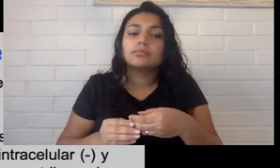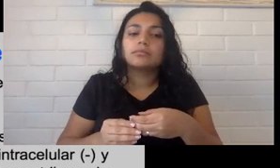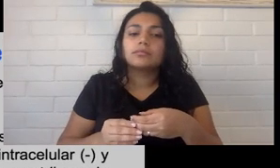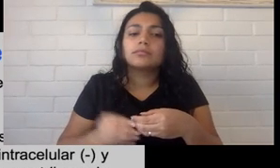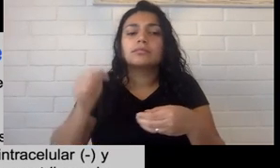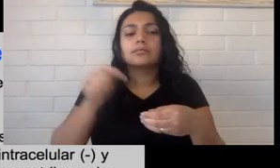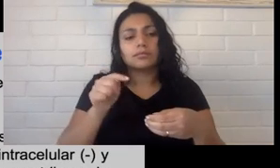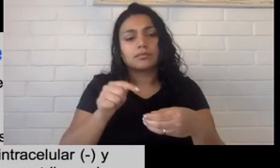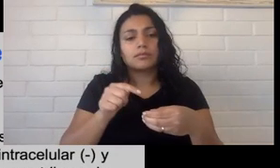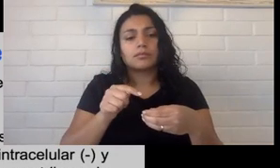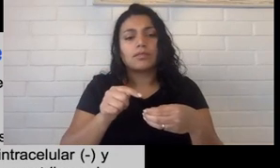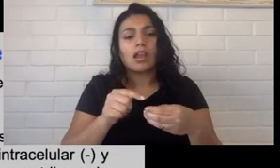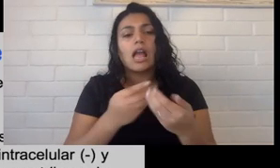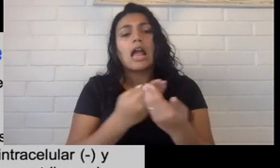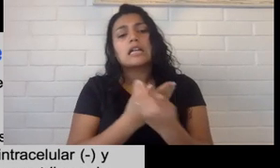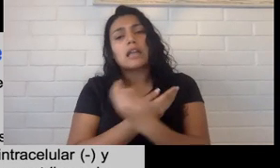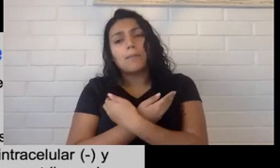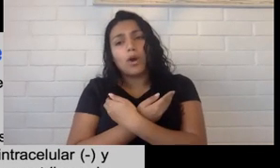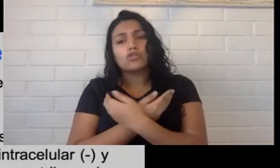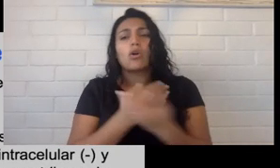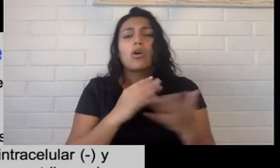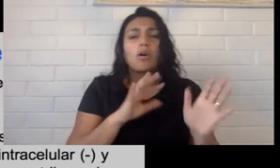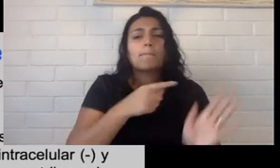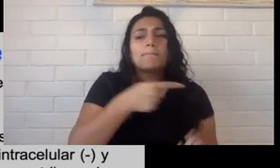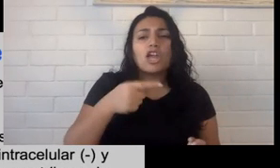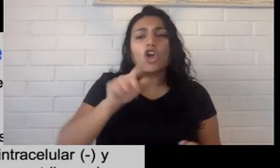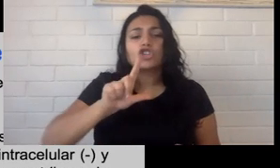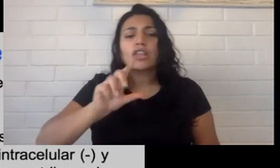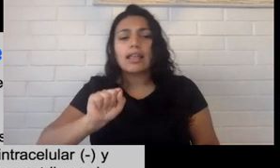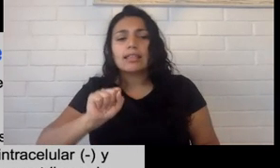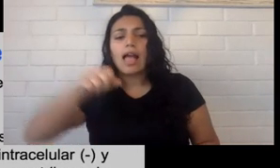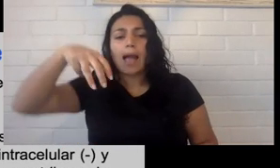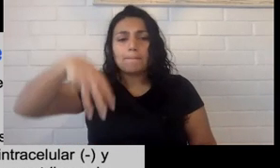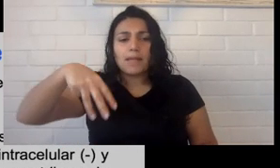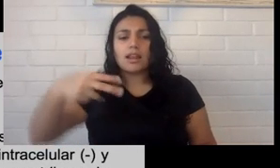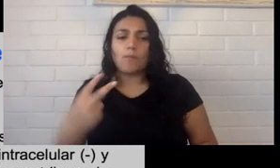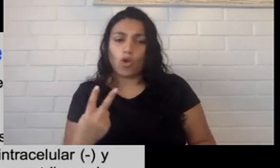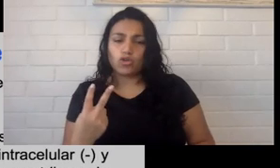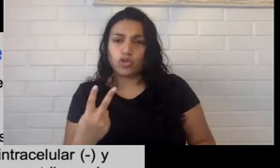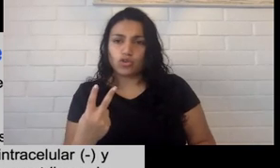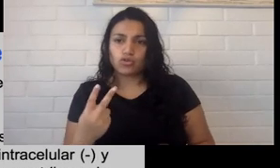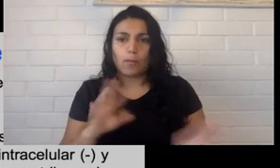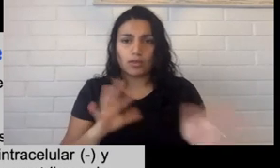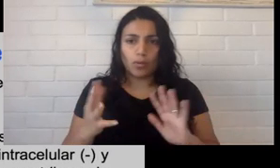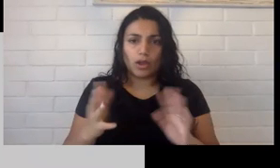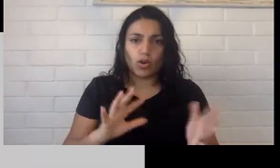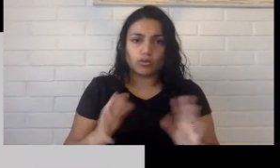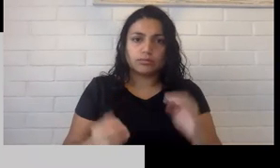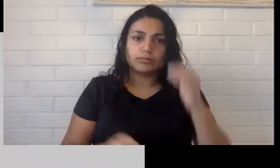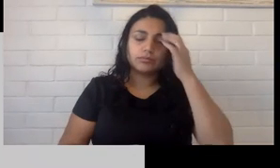se considera en reposo aproximadamente menos 70 milivoltios.